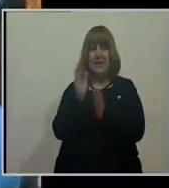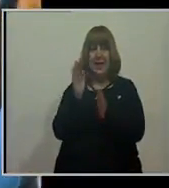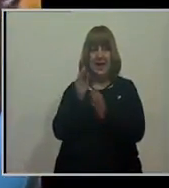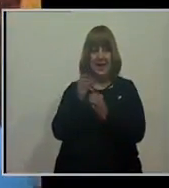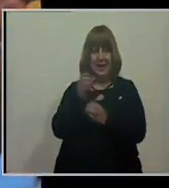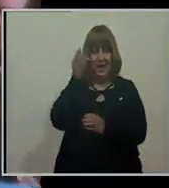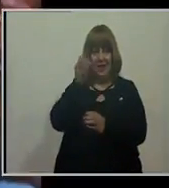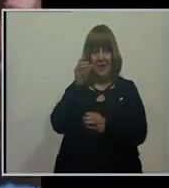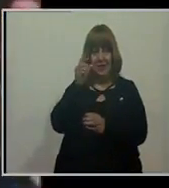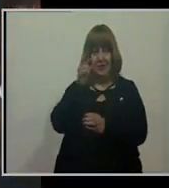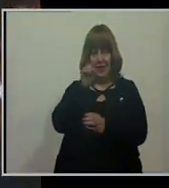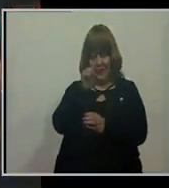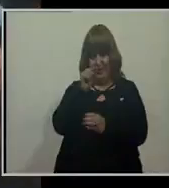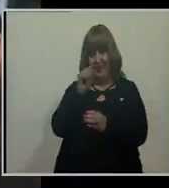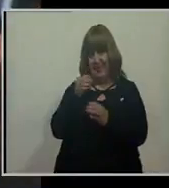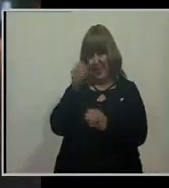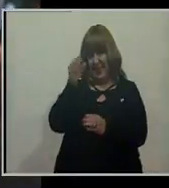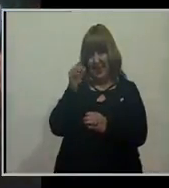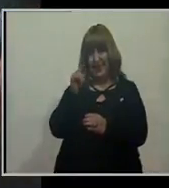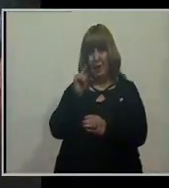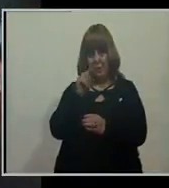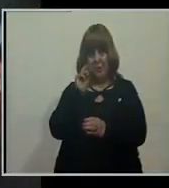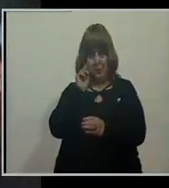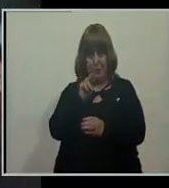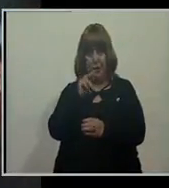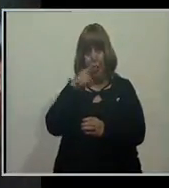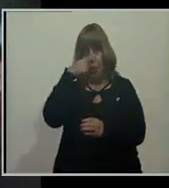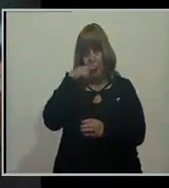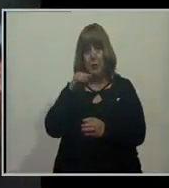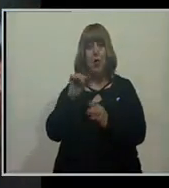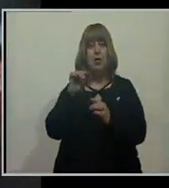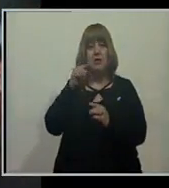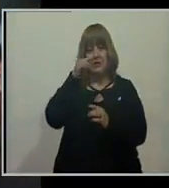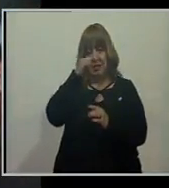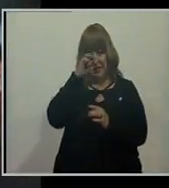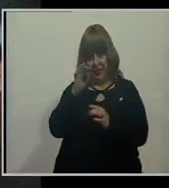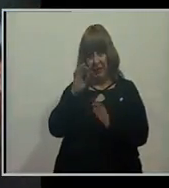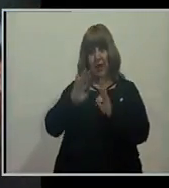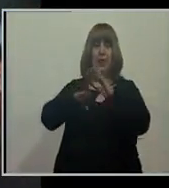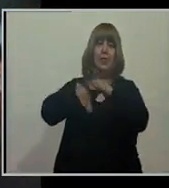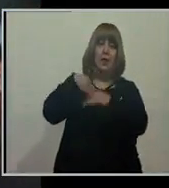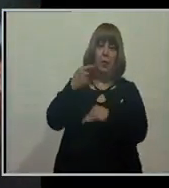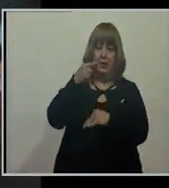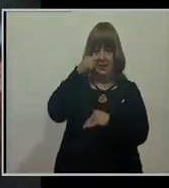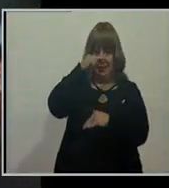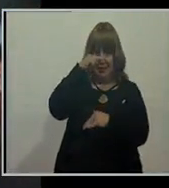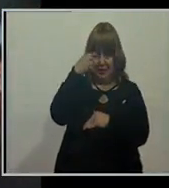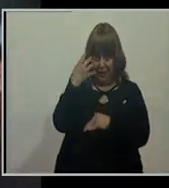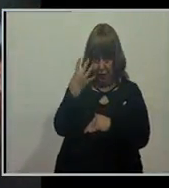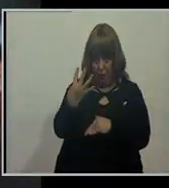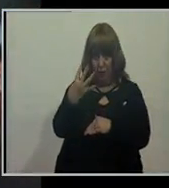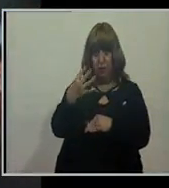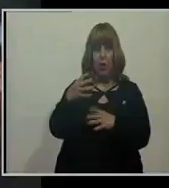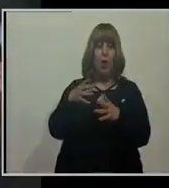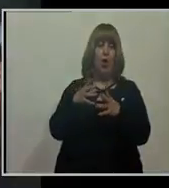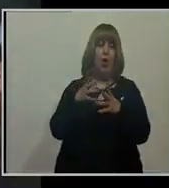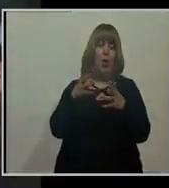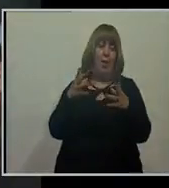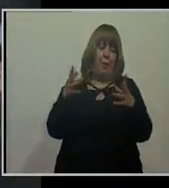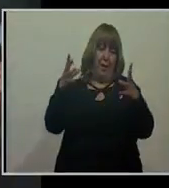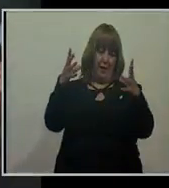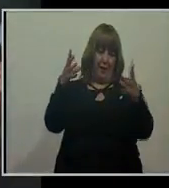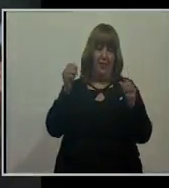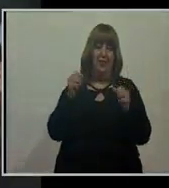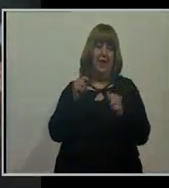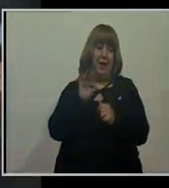Copa Jules Rimet en imágenes. Ya a partir del 74 de Alemania vamos a empezar a disfrutar de la Copa que todos conocemos